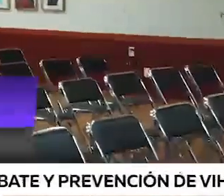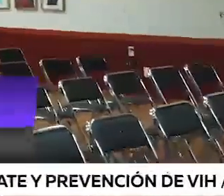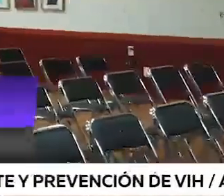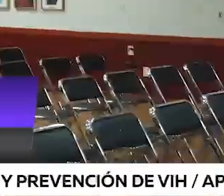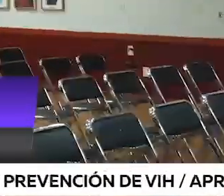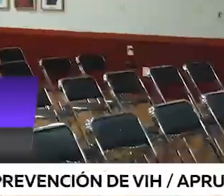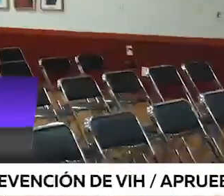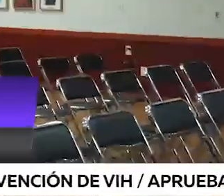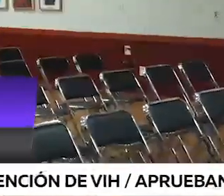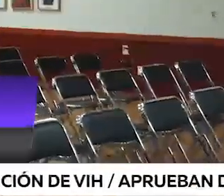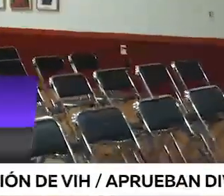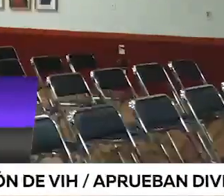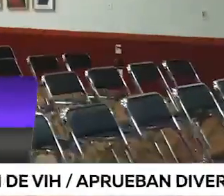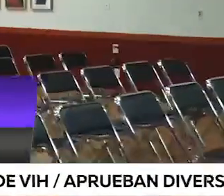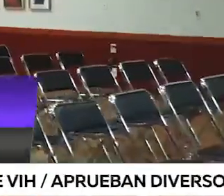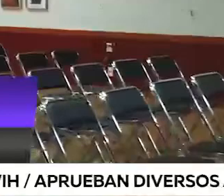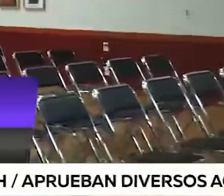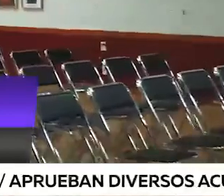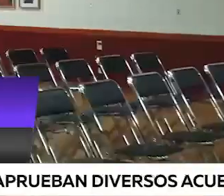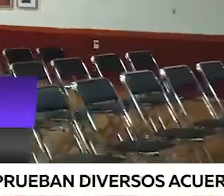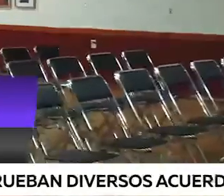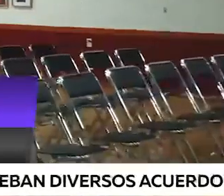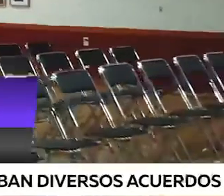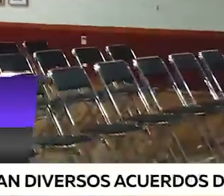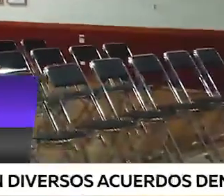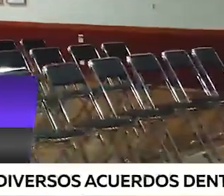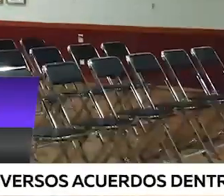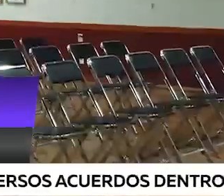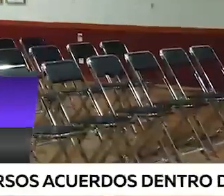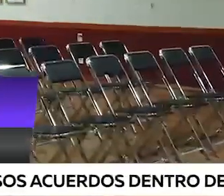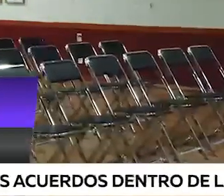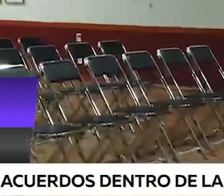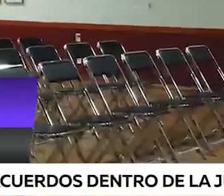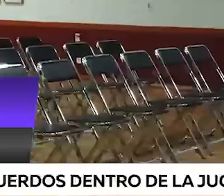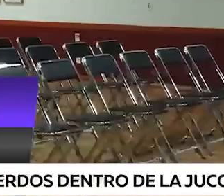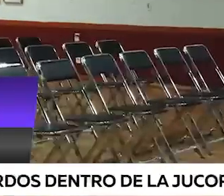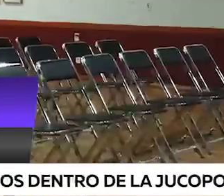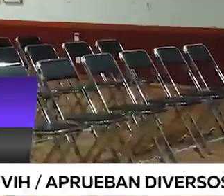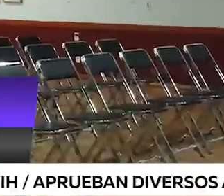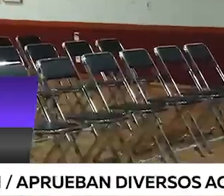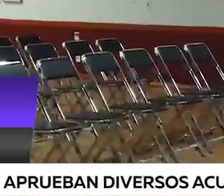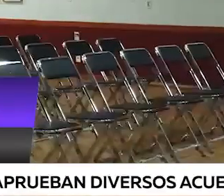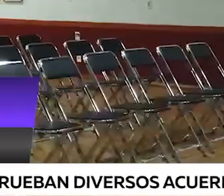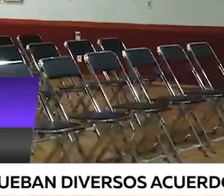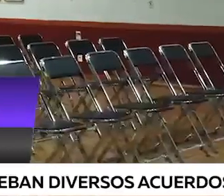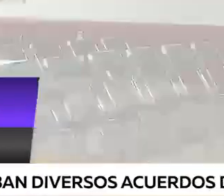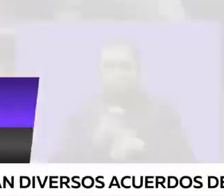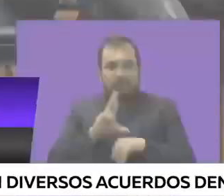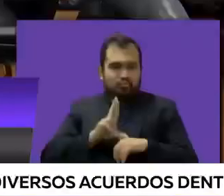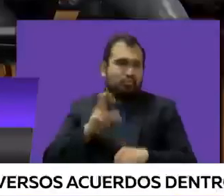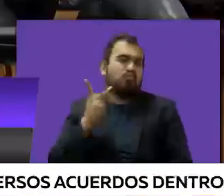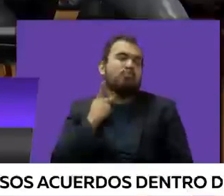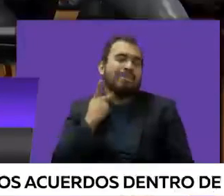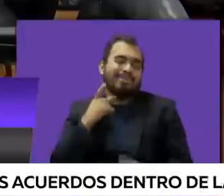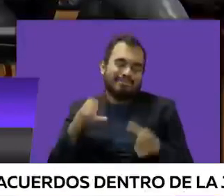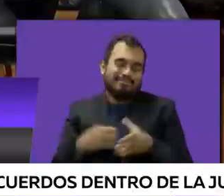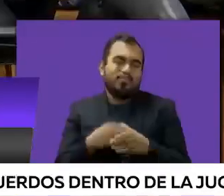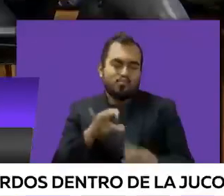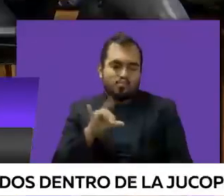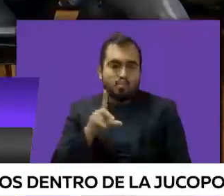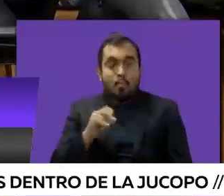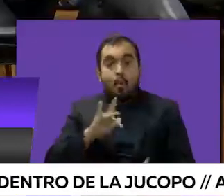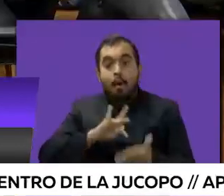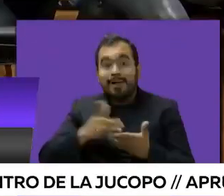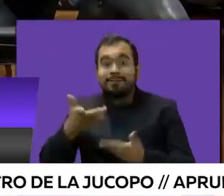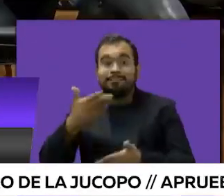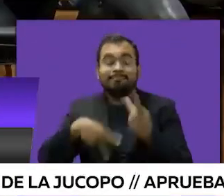se presentó el acuerdo interno que solicita el uso del Salón Legisladoras el día 7 de diciembre del presente año a las 5 de la tarde, para que se lleve a cabo la